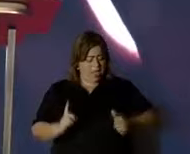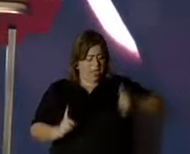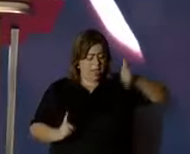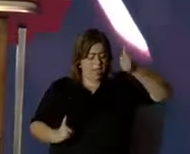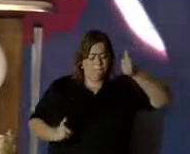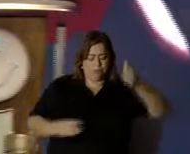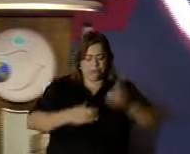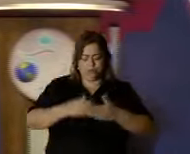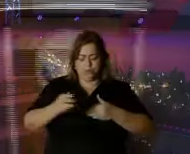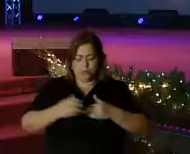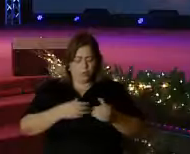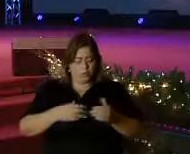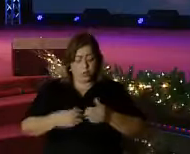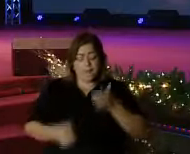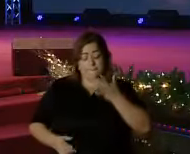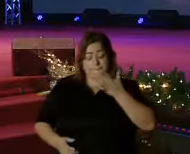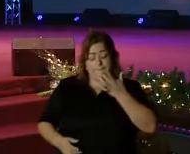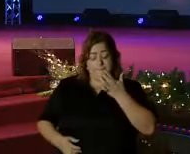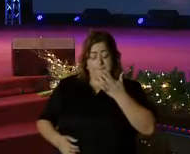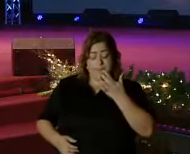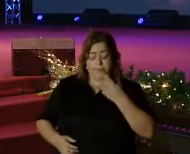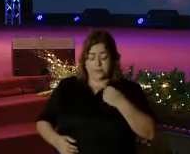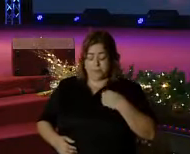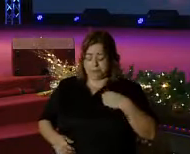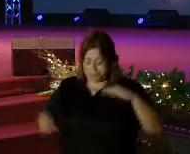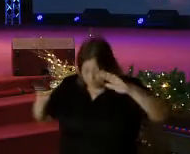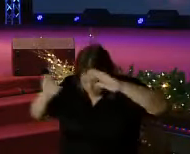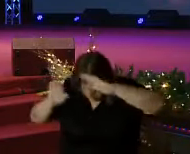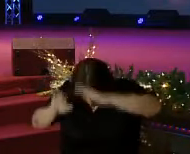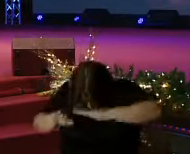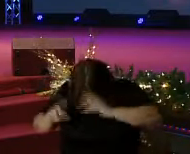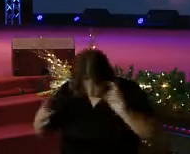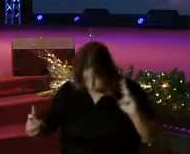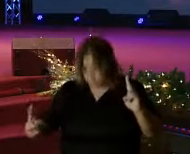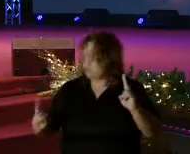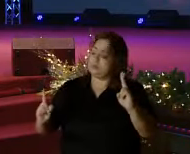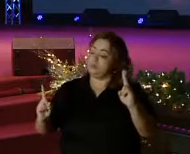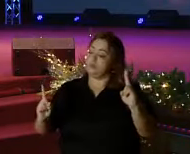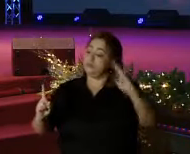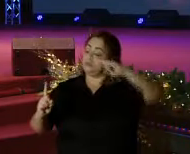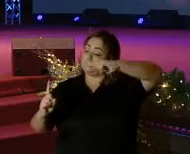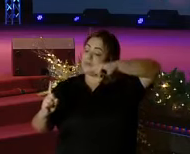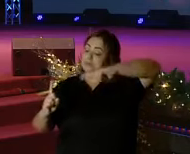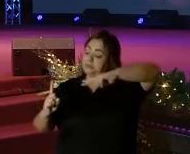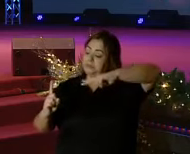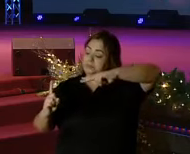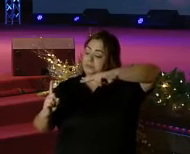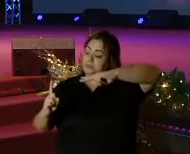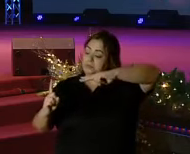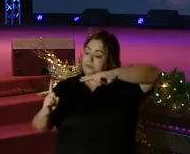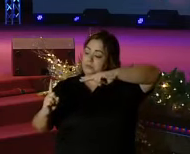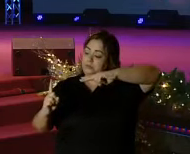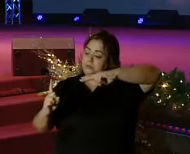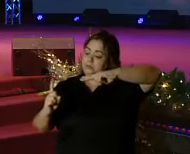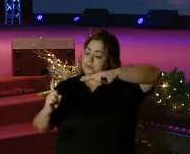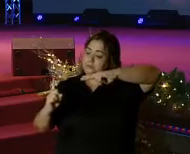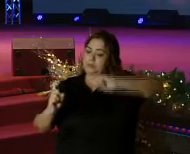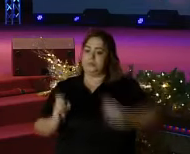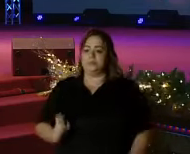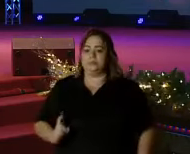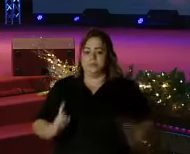con lo orgulloso que era esa gente. Lea bien la historia. Los fariseos y toda esa gente se paseaban.